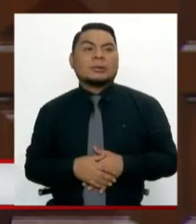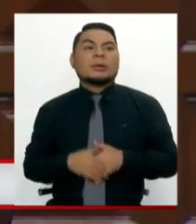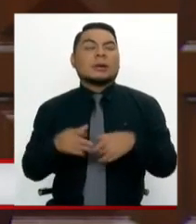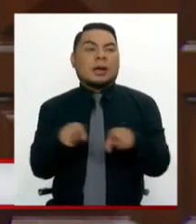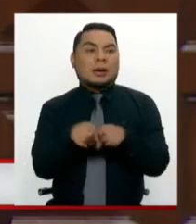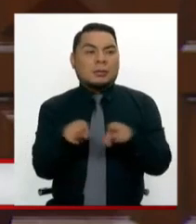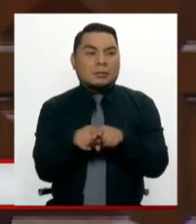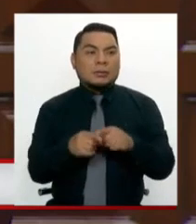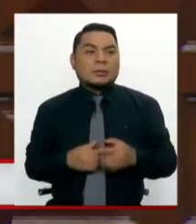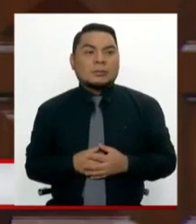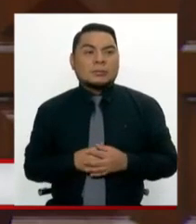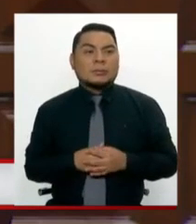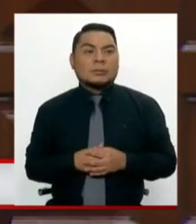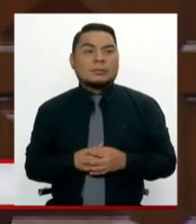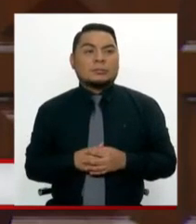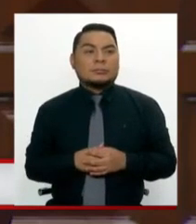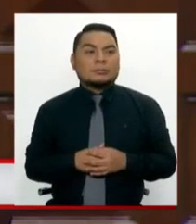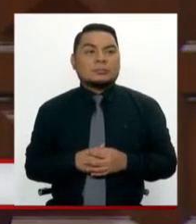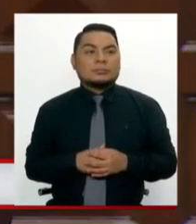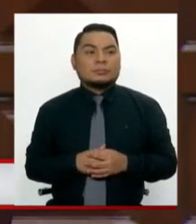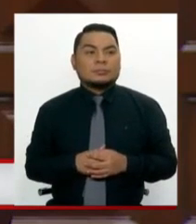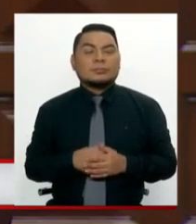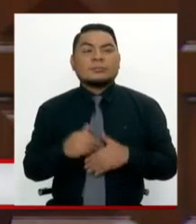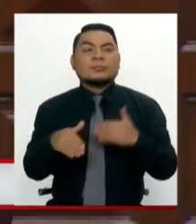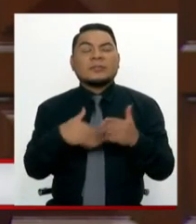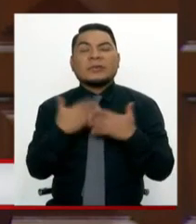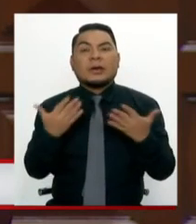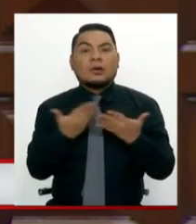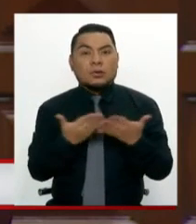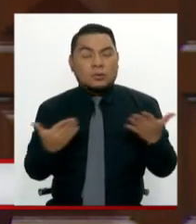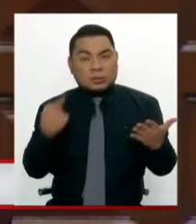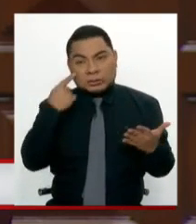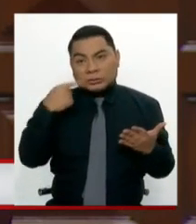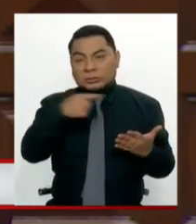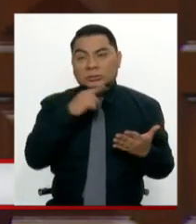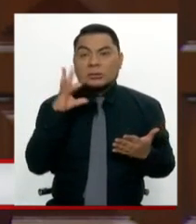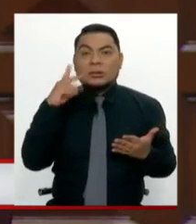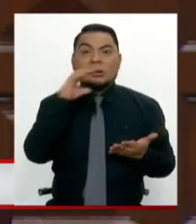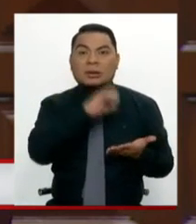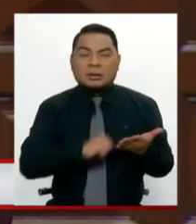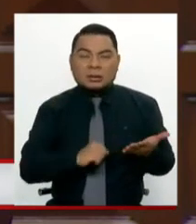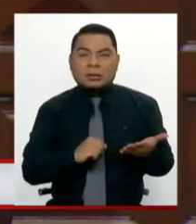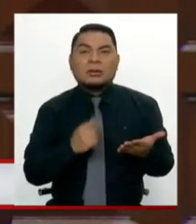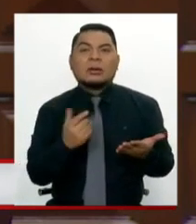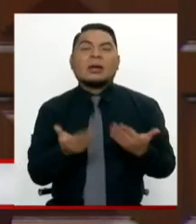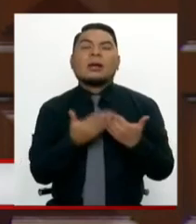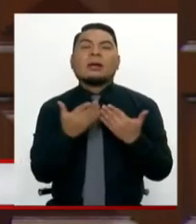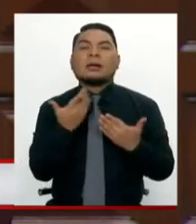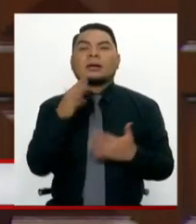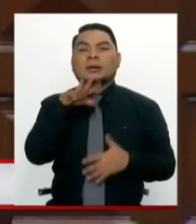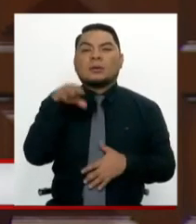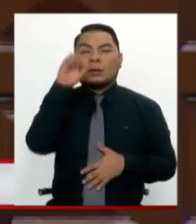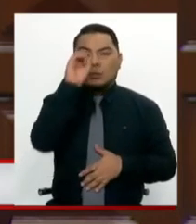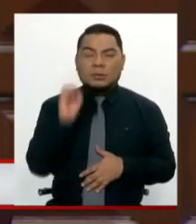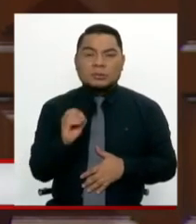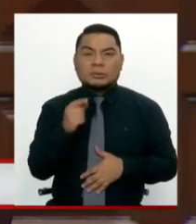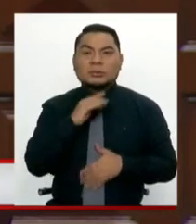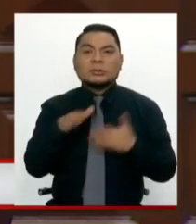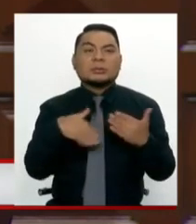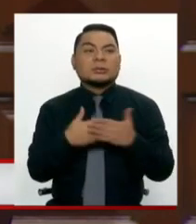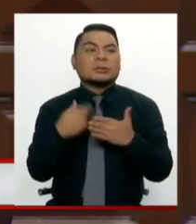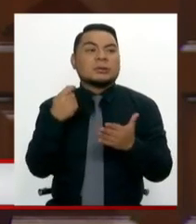lado, se disminuye el valor del bien del delito de hurto simple al 50% de